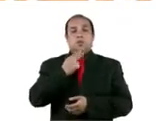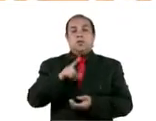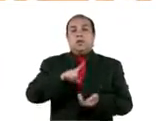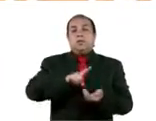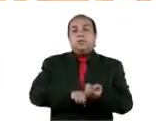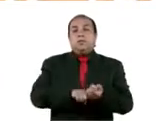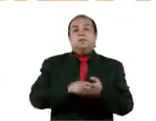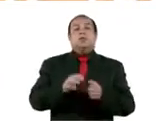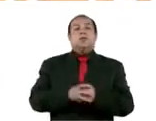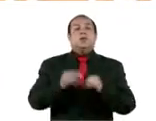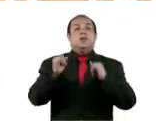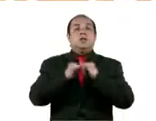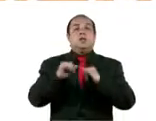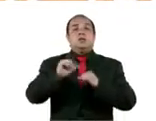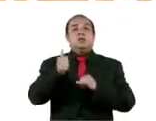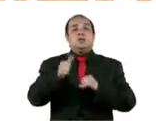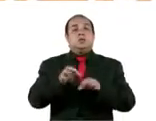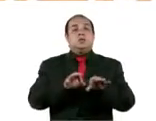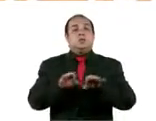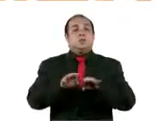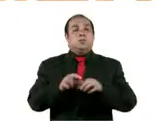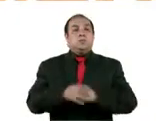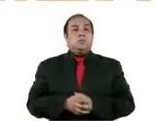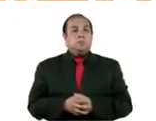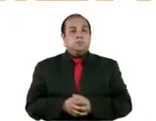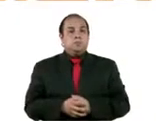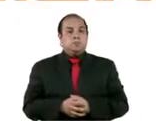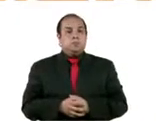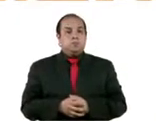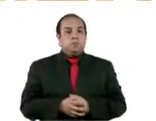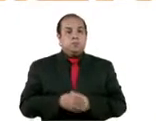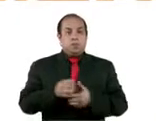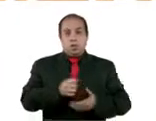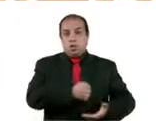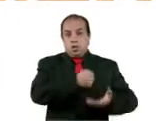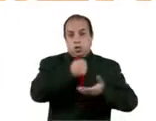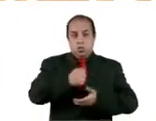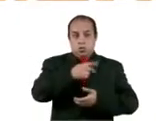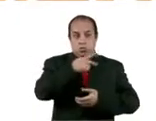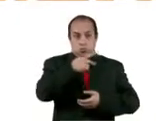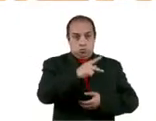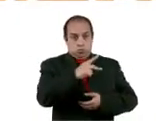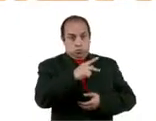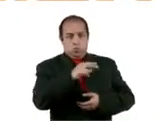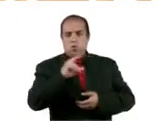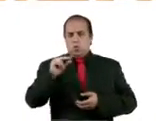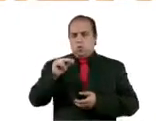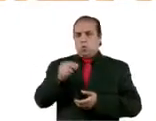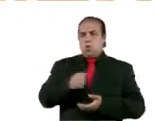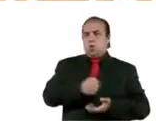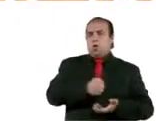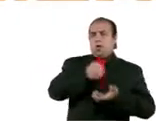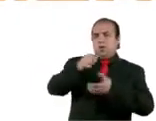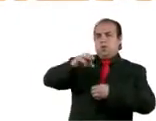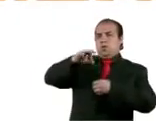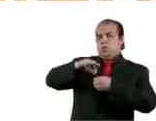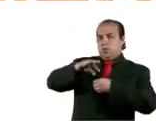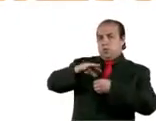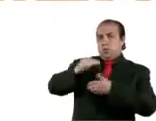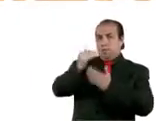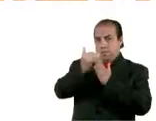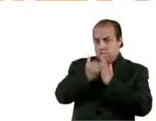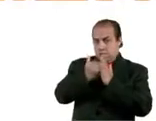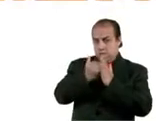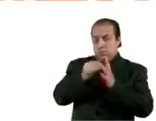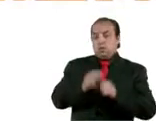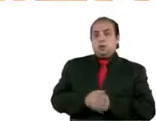instituto en otras de sus funciones. ¿Recurso adicional por parte de ustedes? No, del recurso de que se ahorra o que se